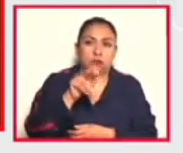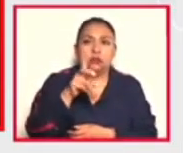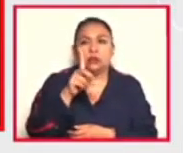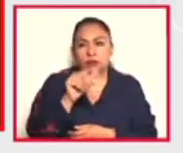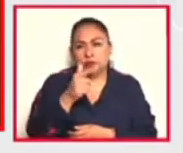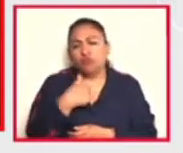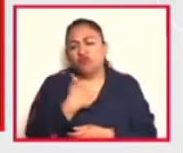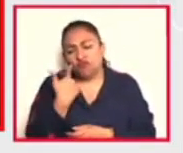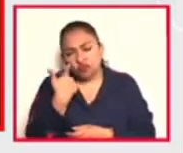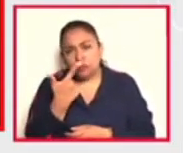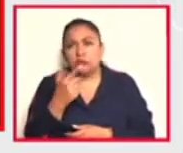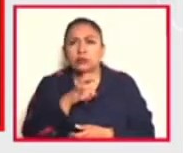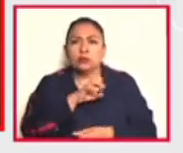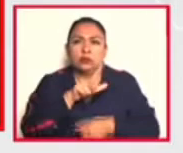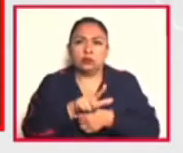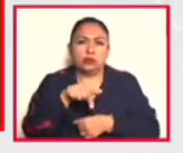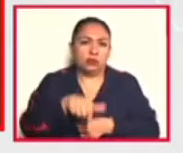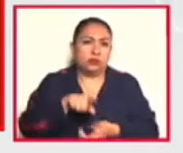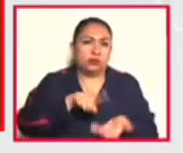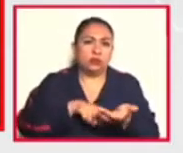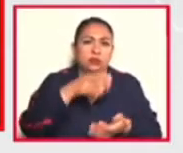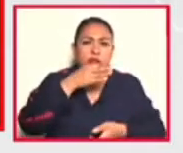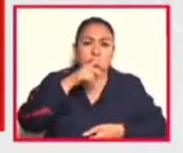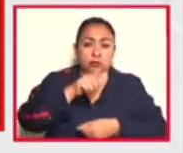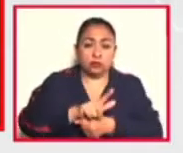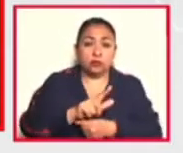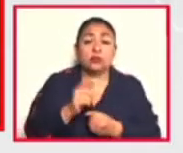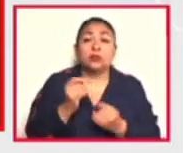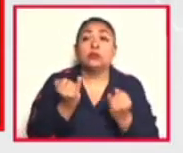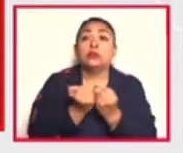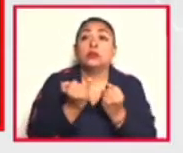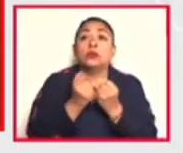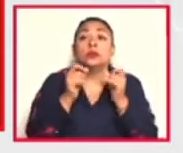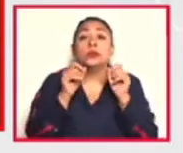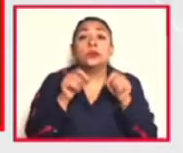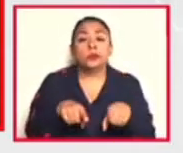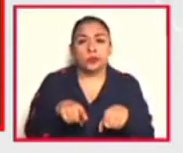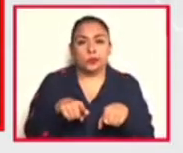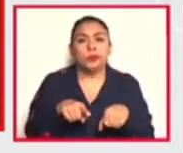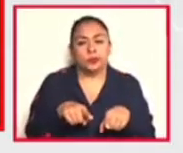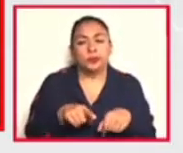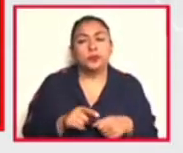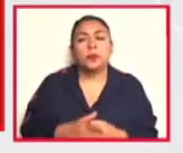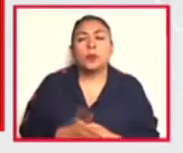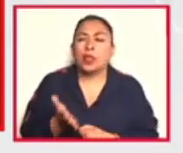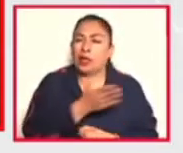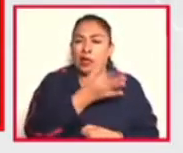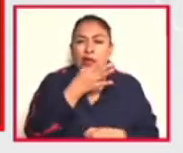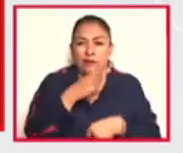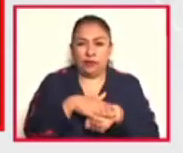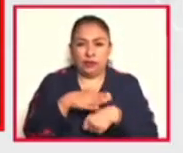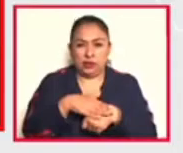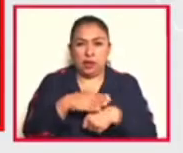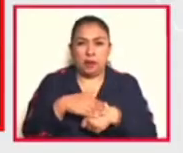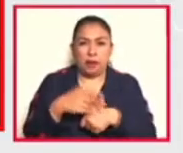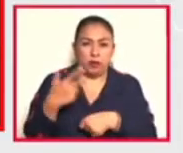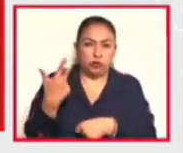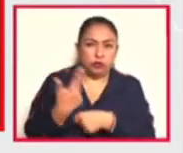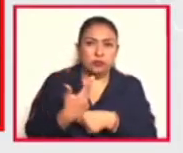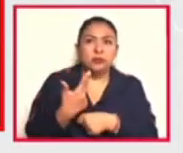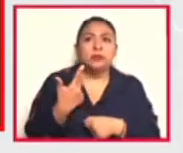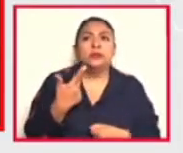manera particular en este festival. Y también, Julio, dentro de lo que habíamos anunciado en nuestras transmisiones, tú habías